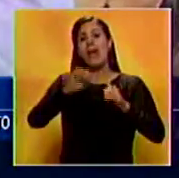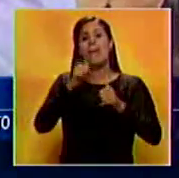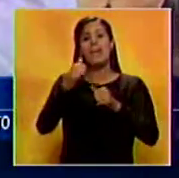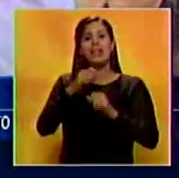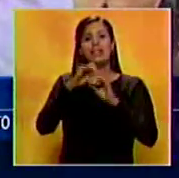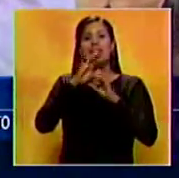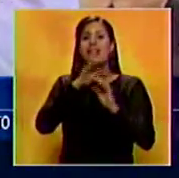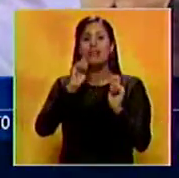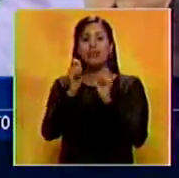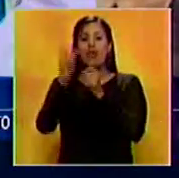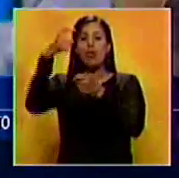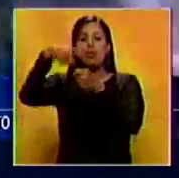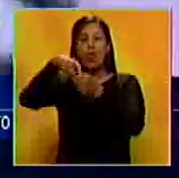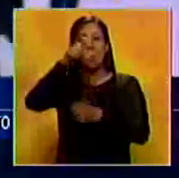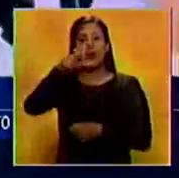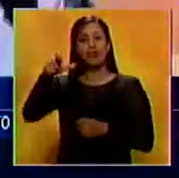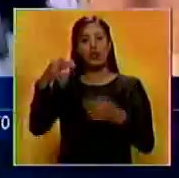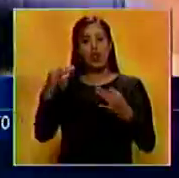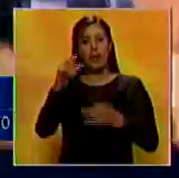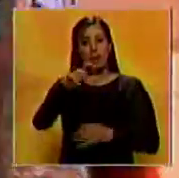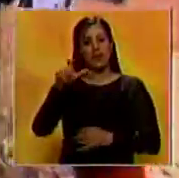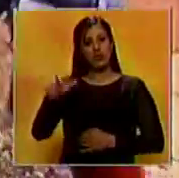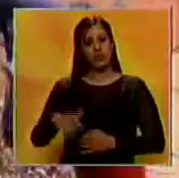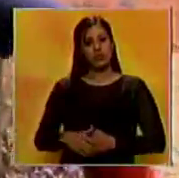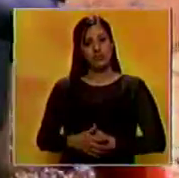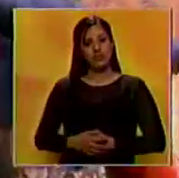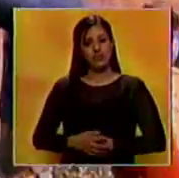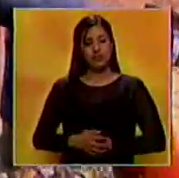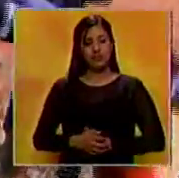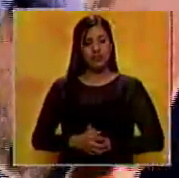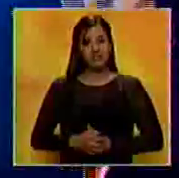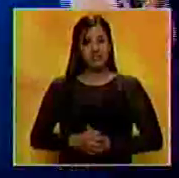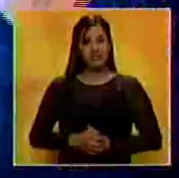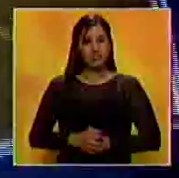iniciando su fase de reincorporación a la vida civil.